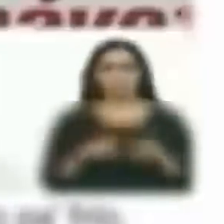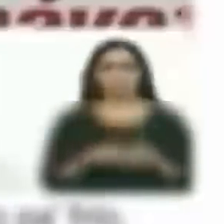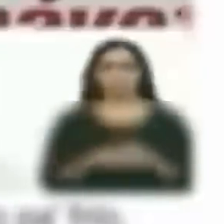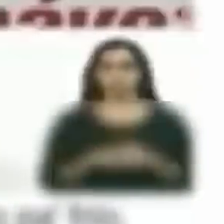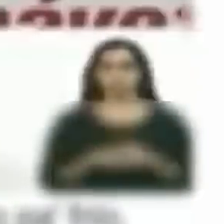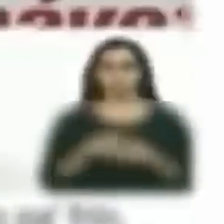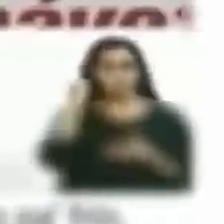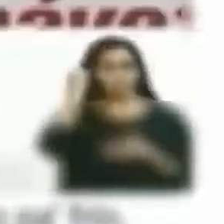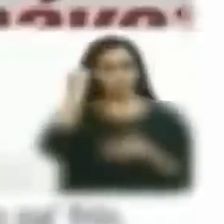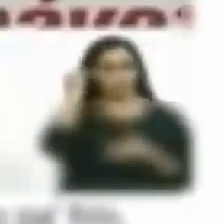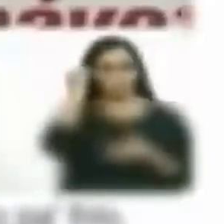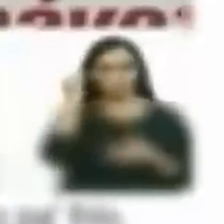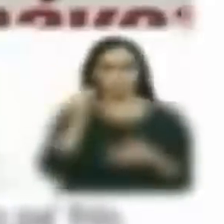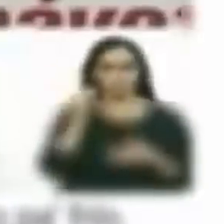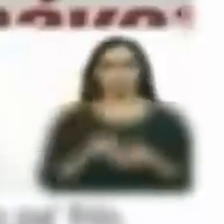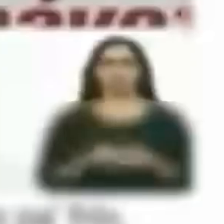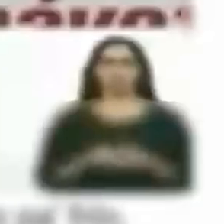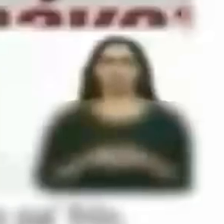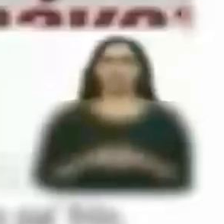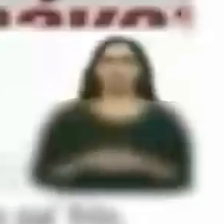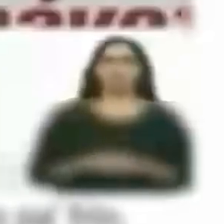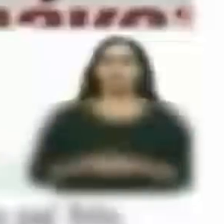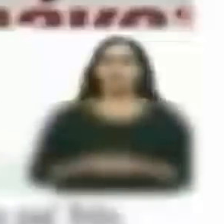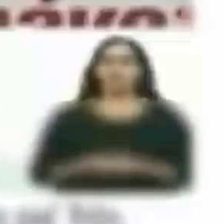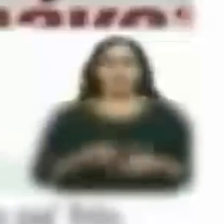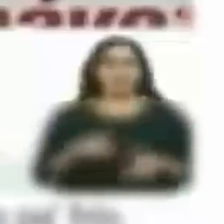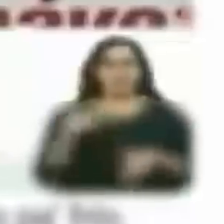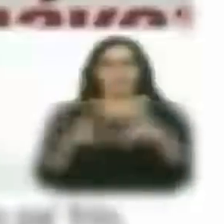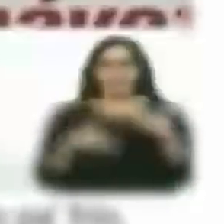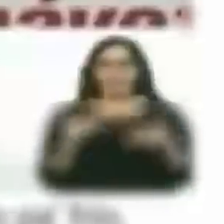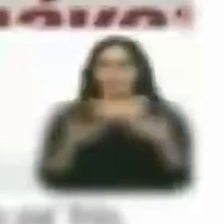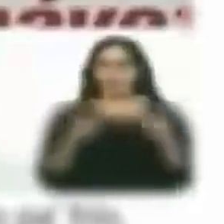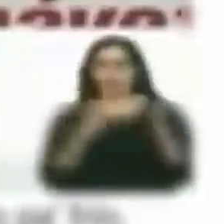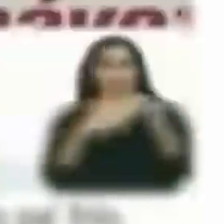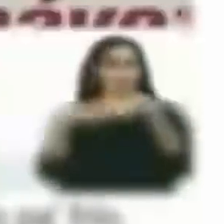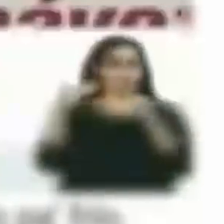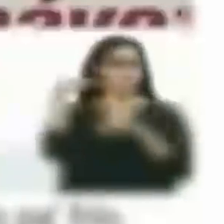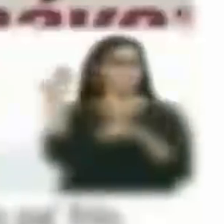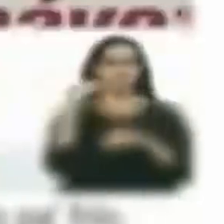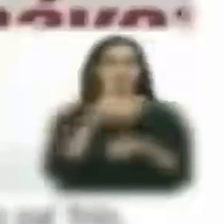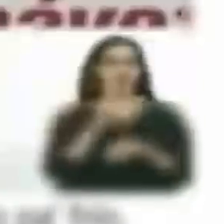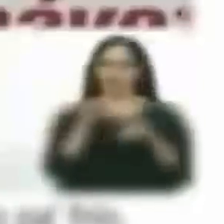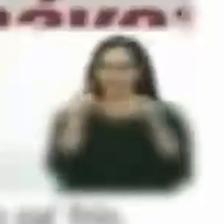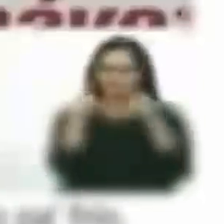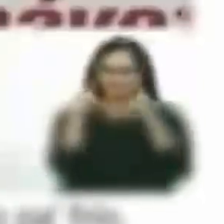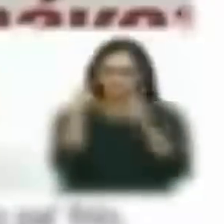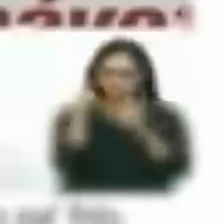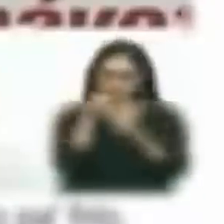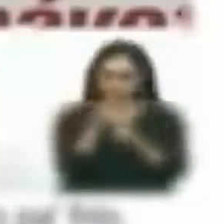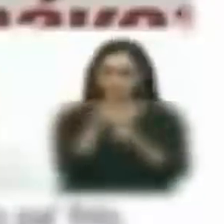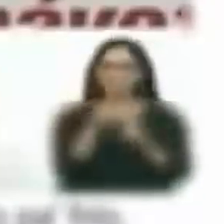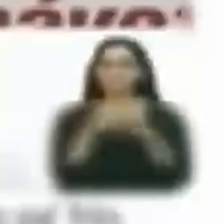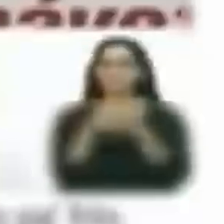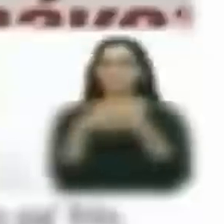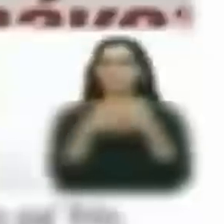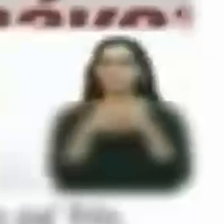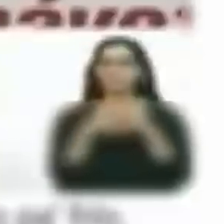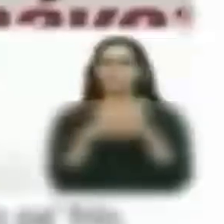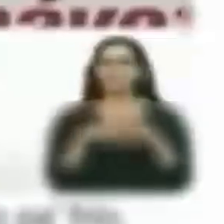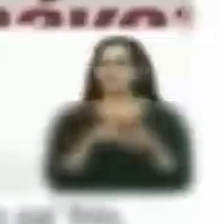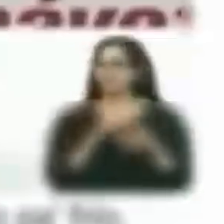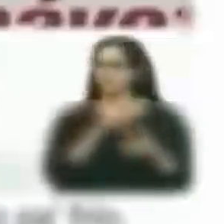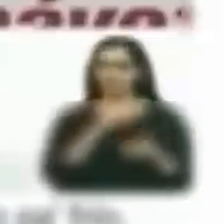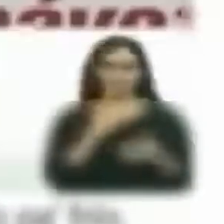Dejan de creer que se sienten que son superiores, ¿no? Están en la mira del imperialismo. Si no les sirven